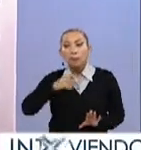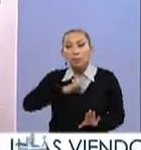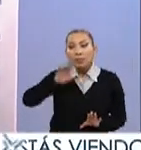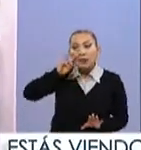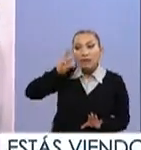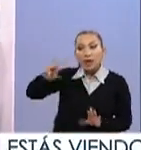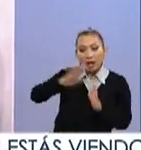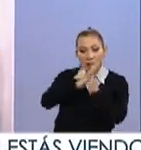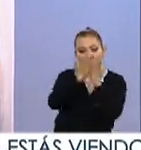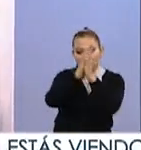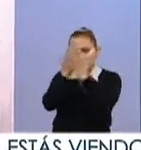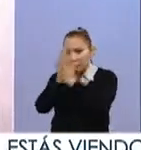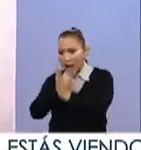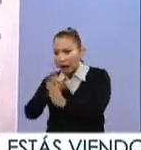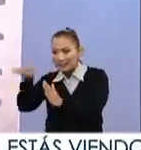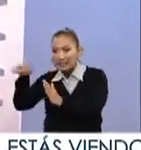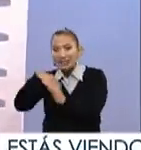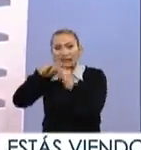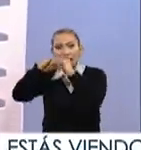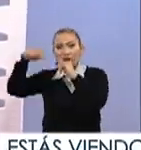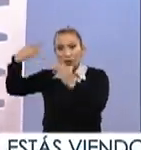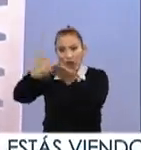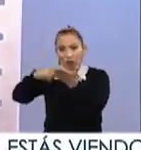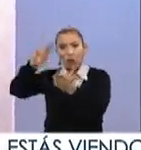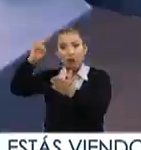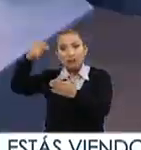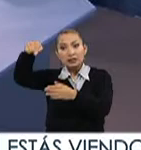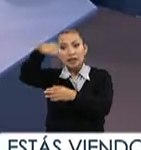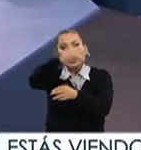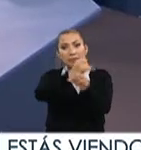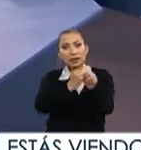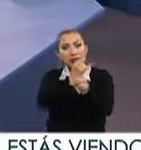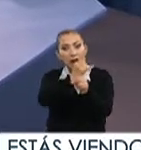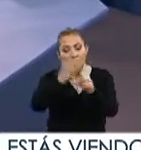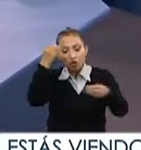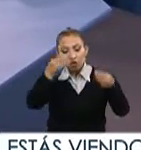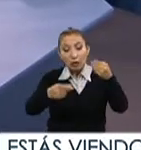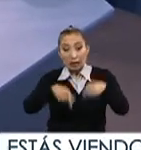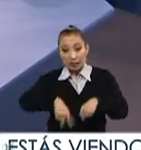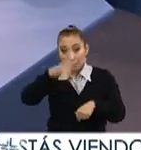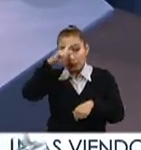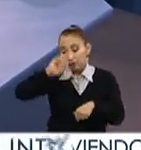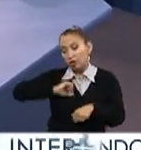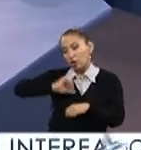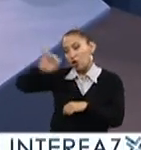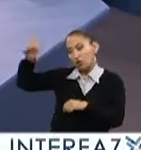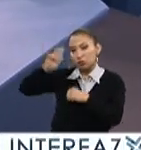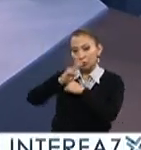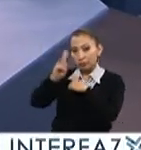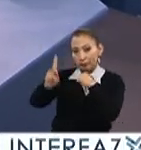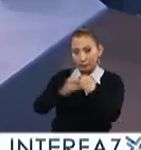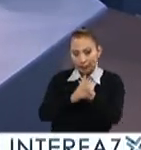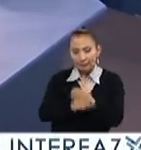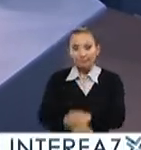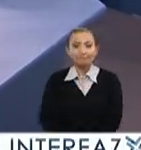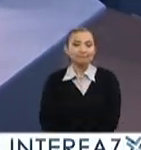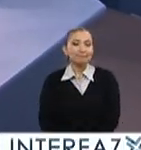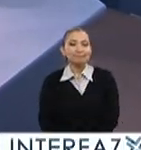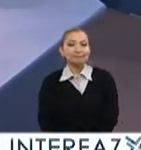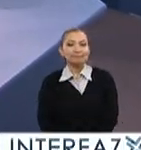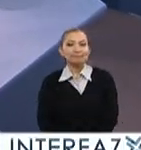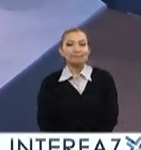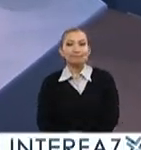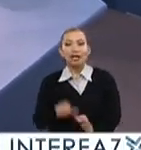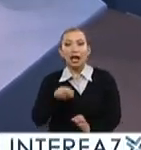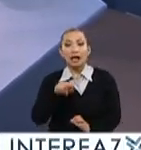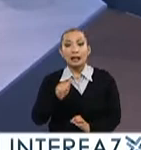las publicaciones que se hacen desde las instituciones educativas y de investigación en nuestro país y, por supuesto, en el resto del mundo. Así